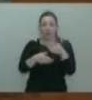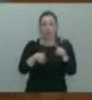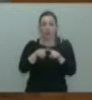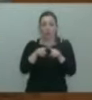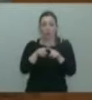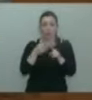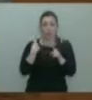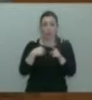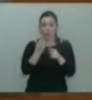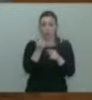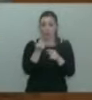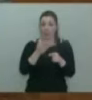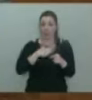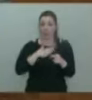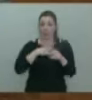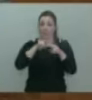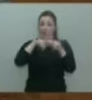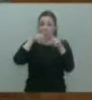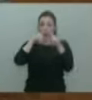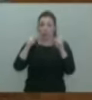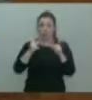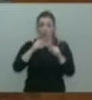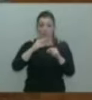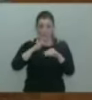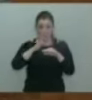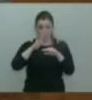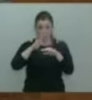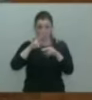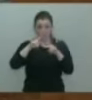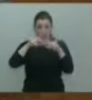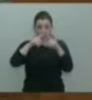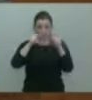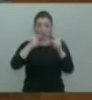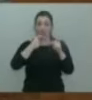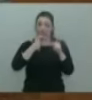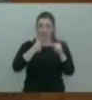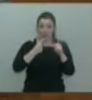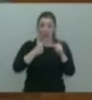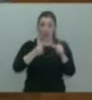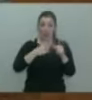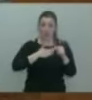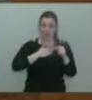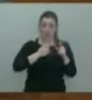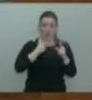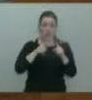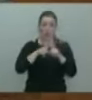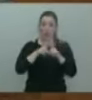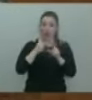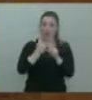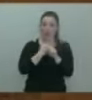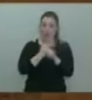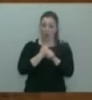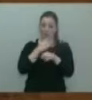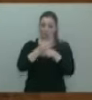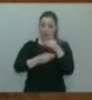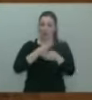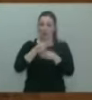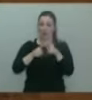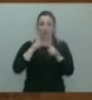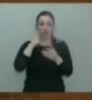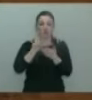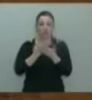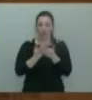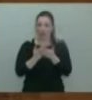del Principado de Asturias, es decir, el propio Principado se encomienda a sí mismo que desarrolle determinadas tareas que no se justifican de ningún